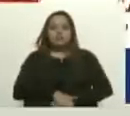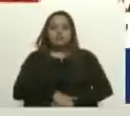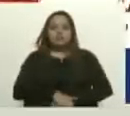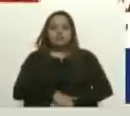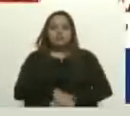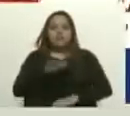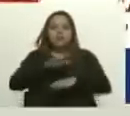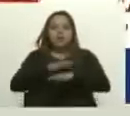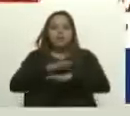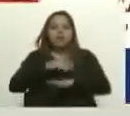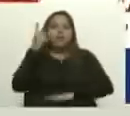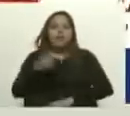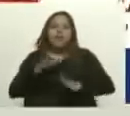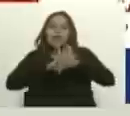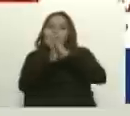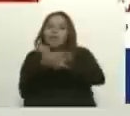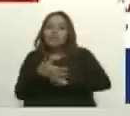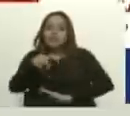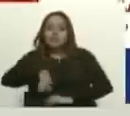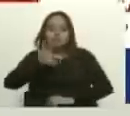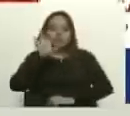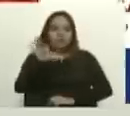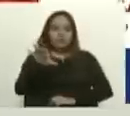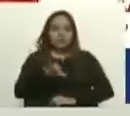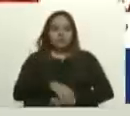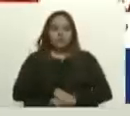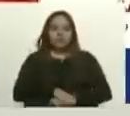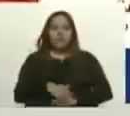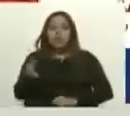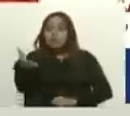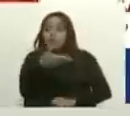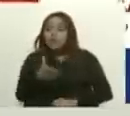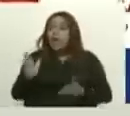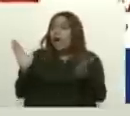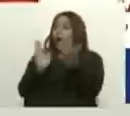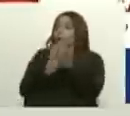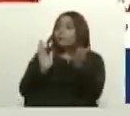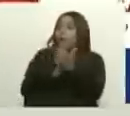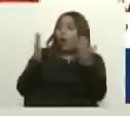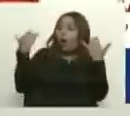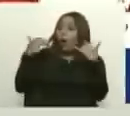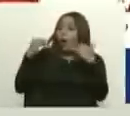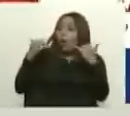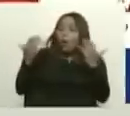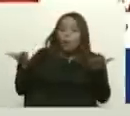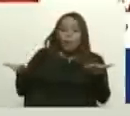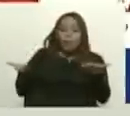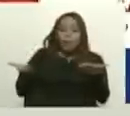Porque lo que había era que colapsar este país. Y ustedes aplaudieron.